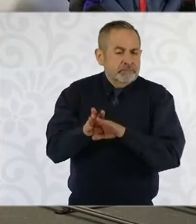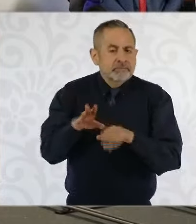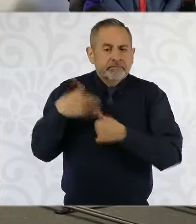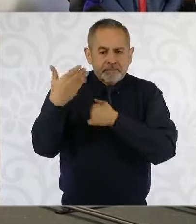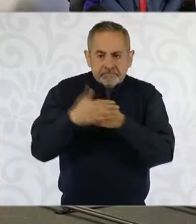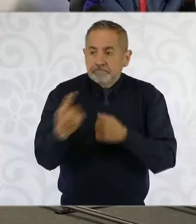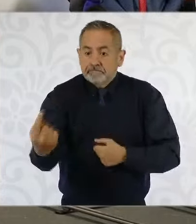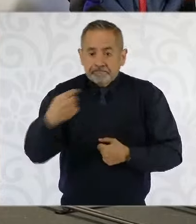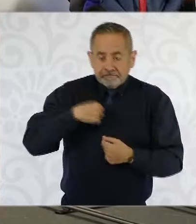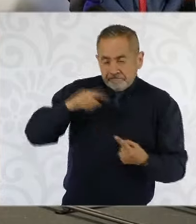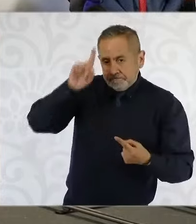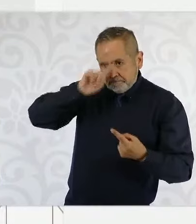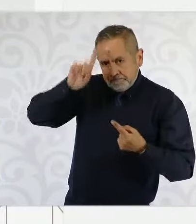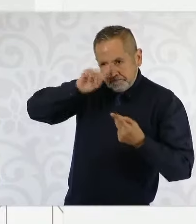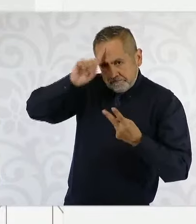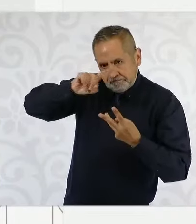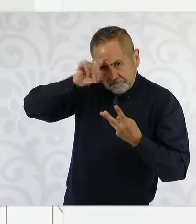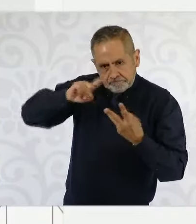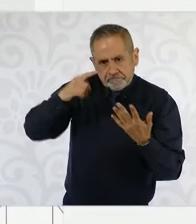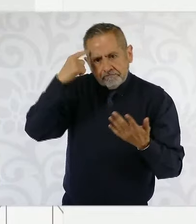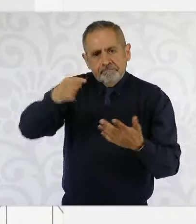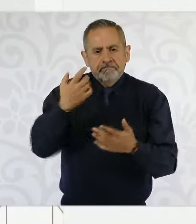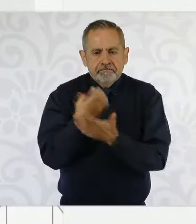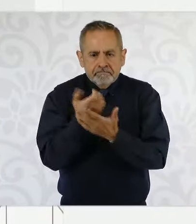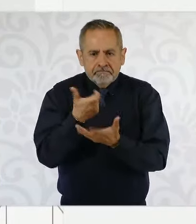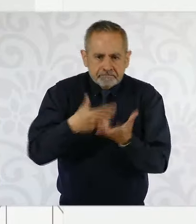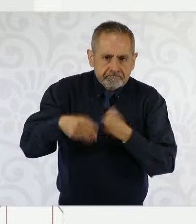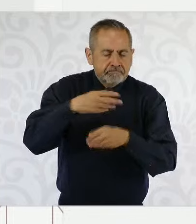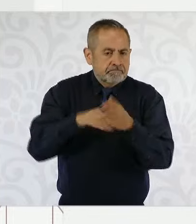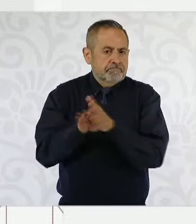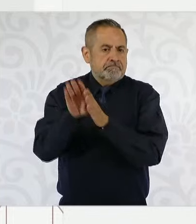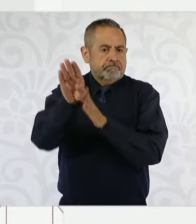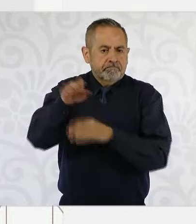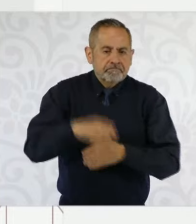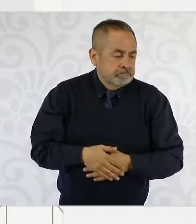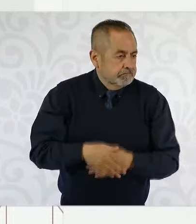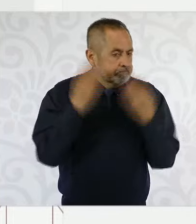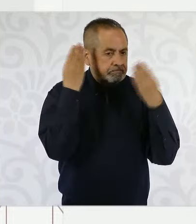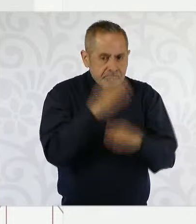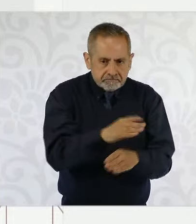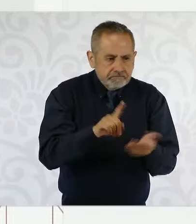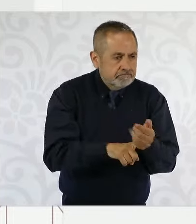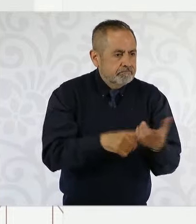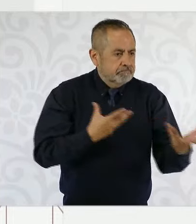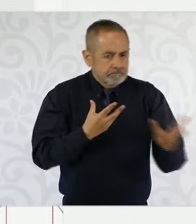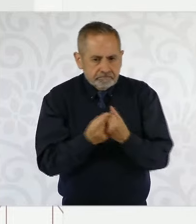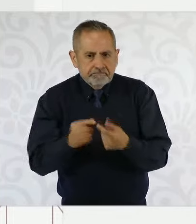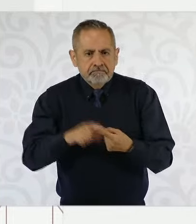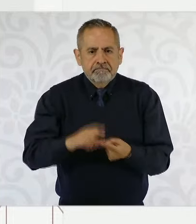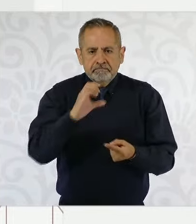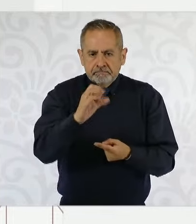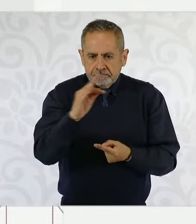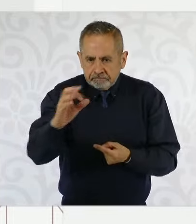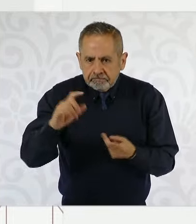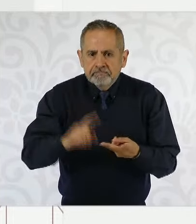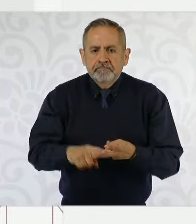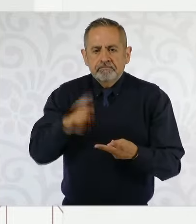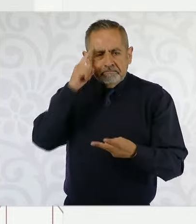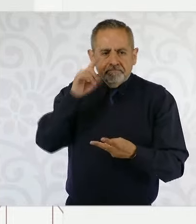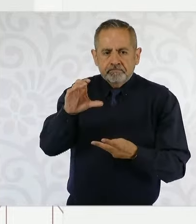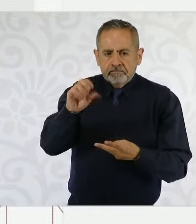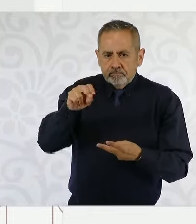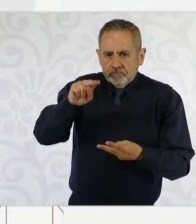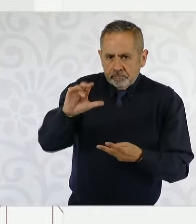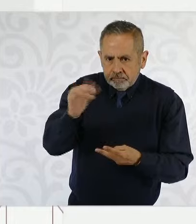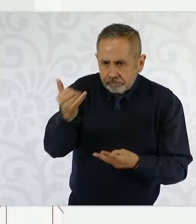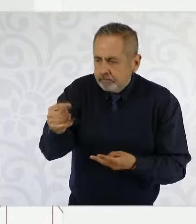nos han sugerido para que economía se coordine, para que banca de desarrollo se coordine, para que CFE se coordine, para que